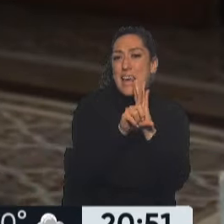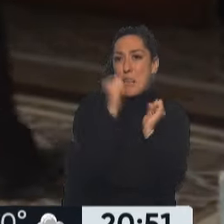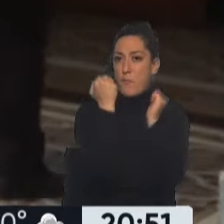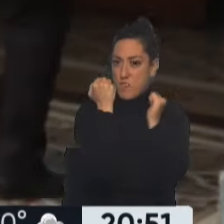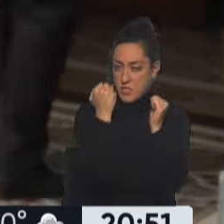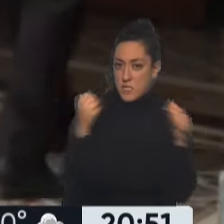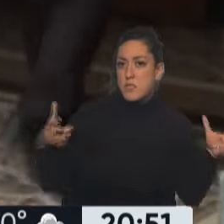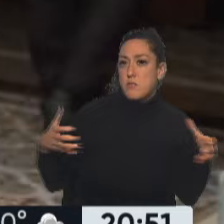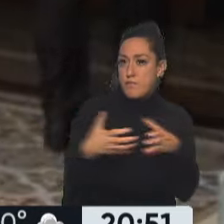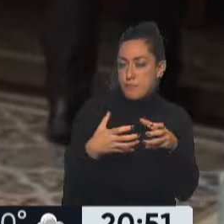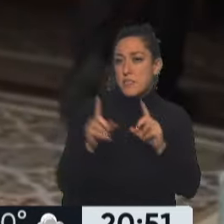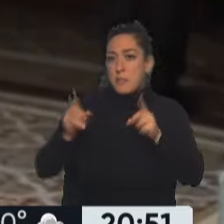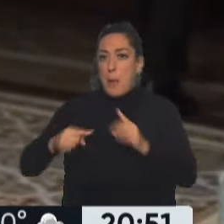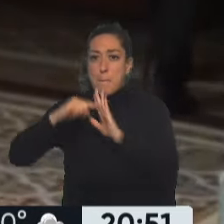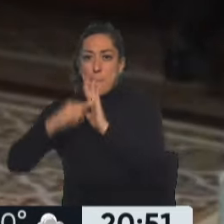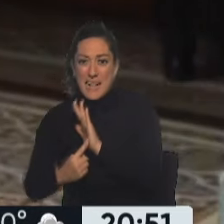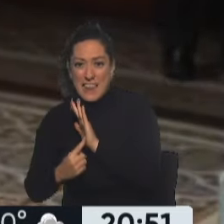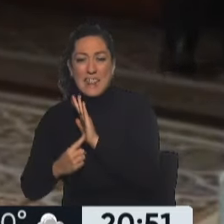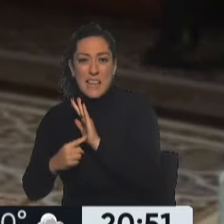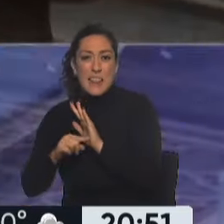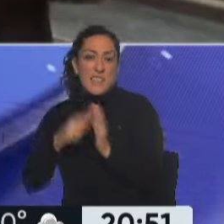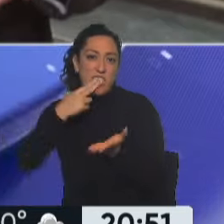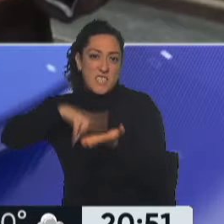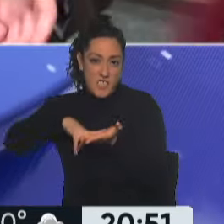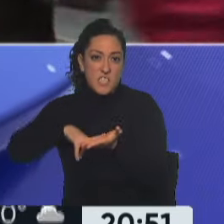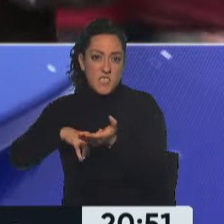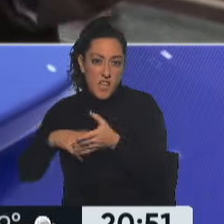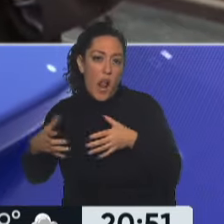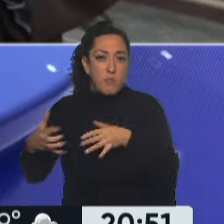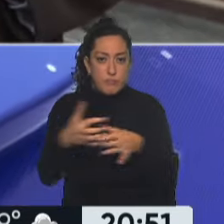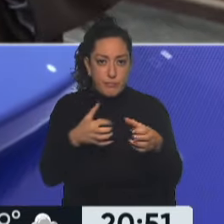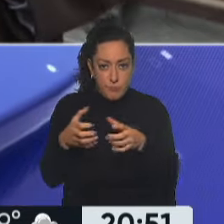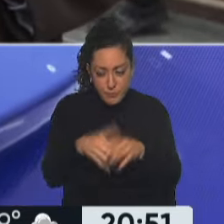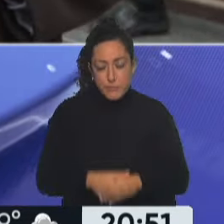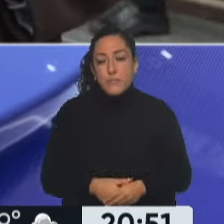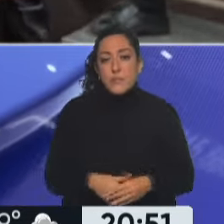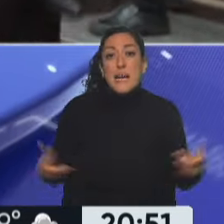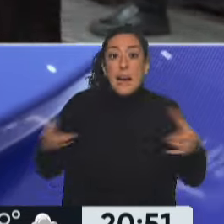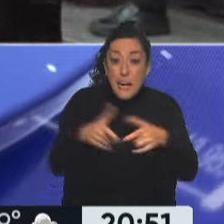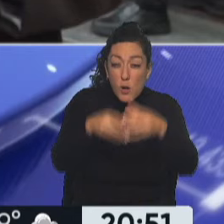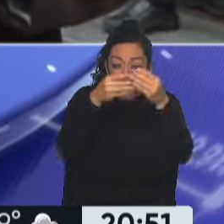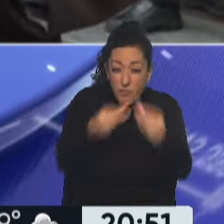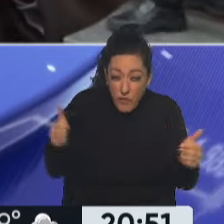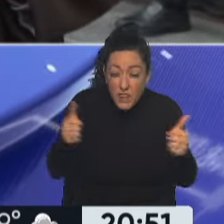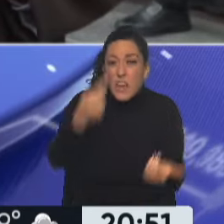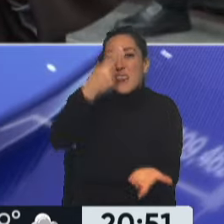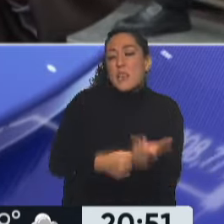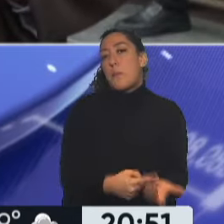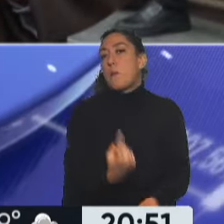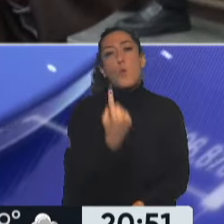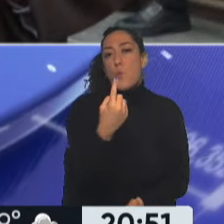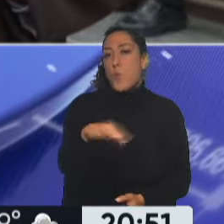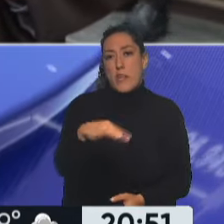que ver con el paquete fiscal. ¿Qué se pretende una vez que finalice la reunión? Que haya tan solo un dictamen que se